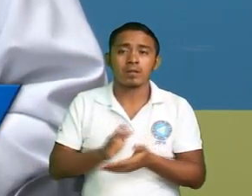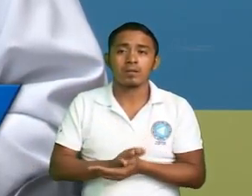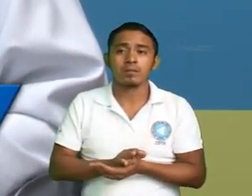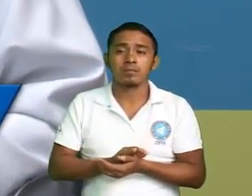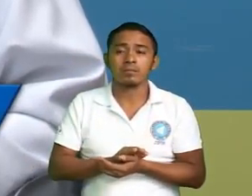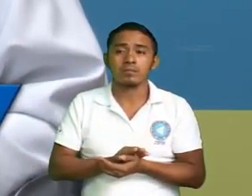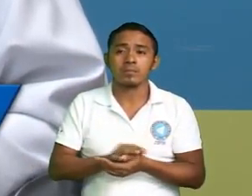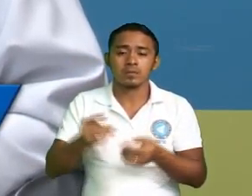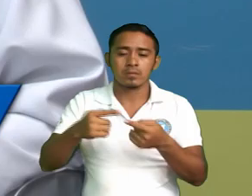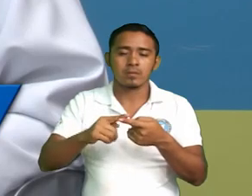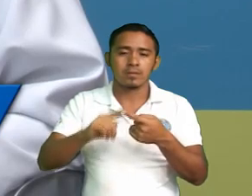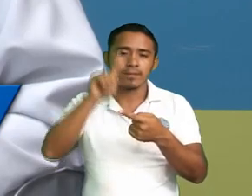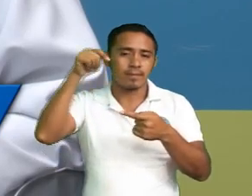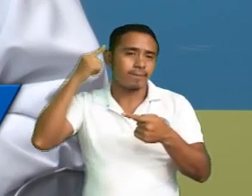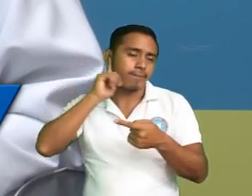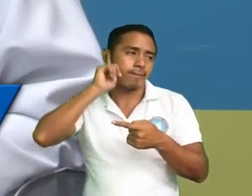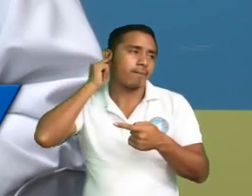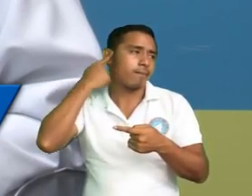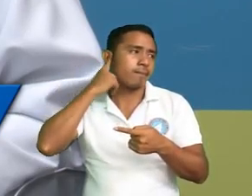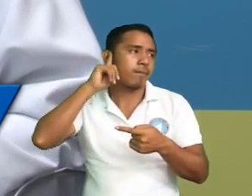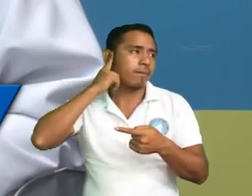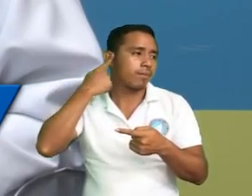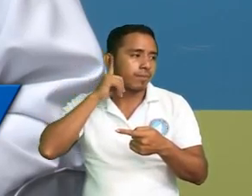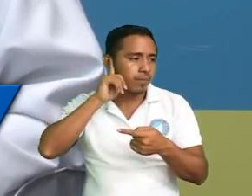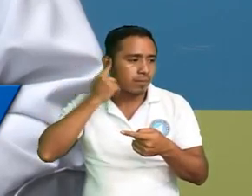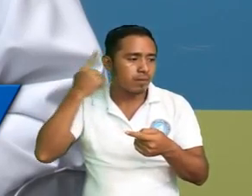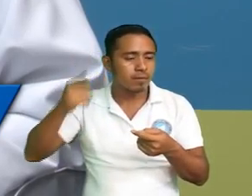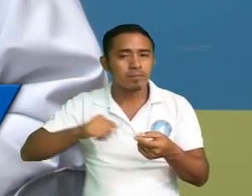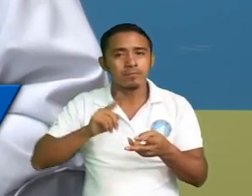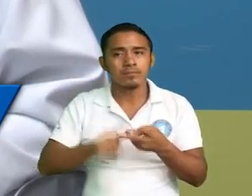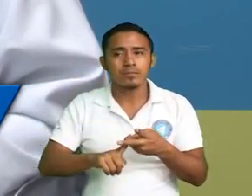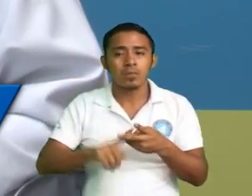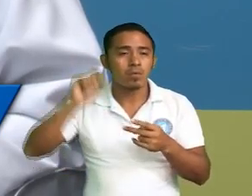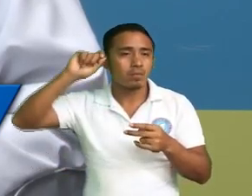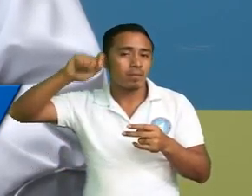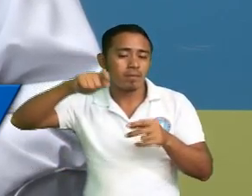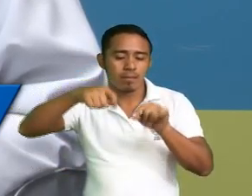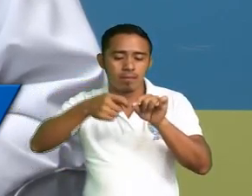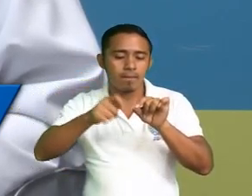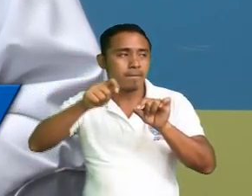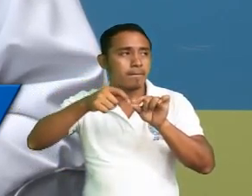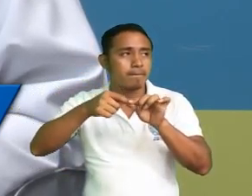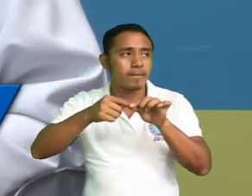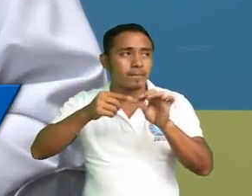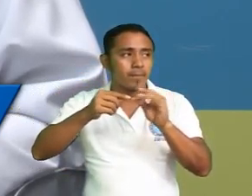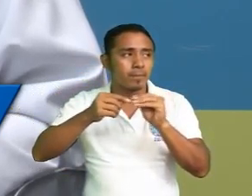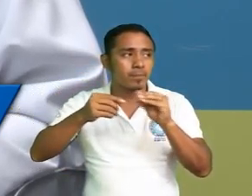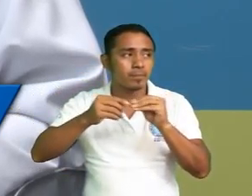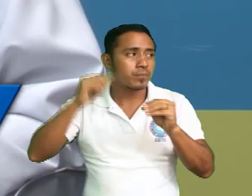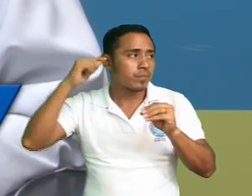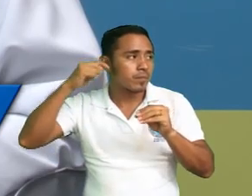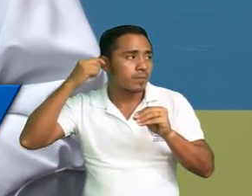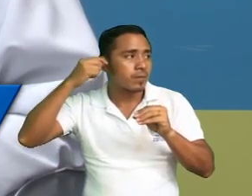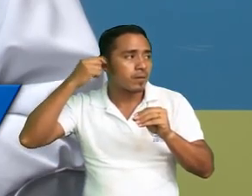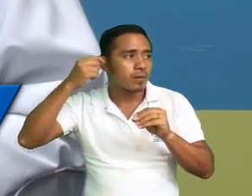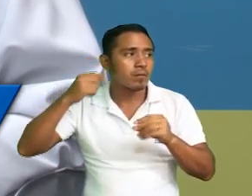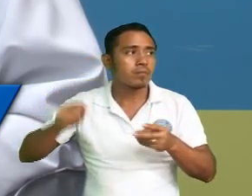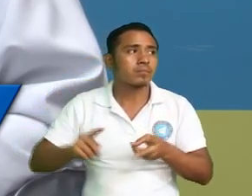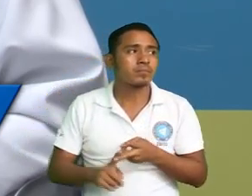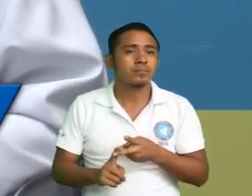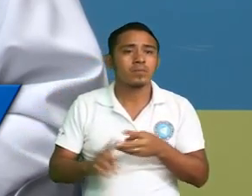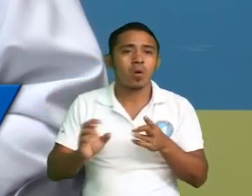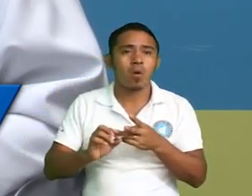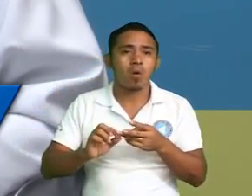Ya sea con el dedo, ya sea con algún hisopo o con cualquier objeto. Con un